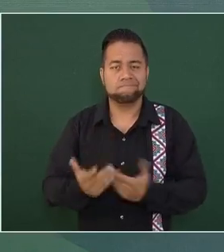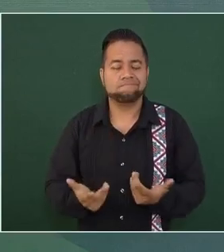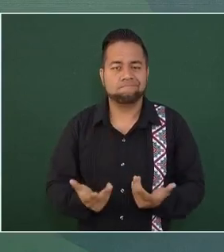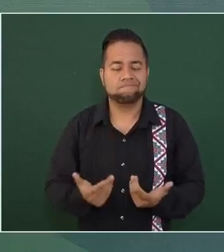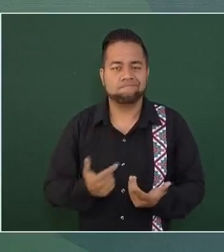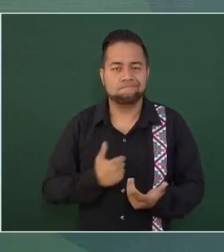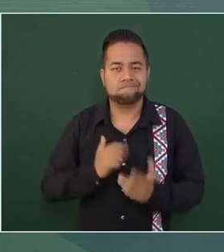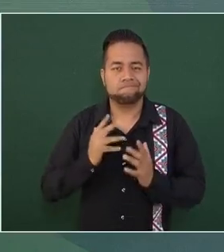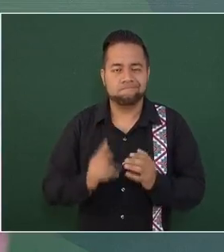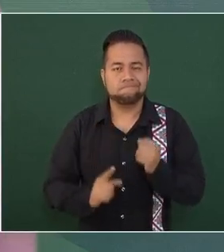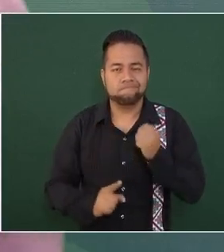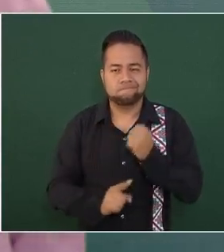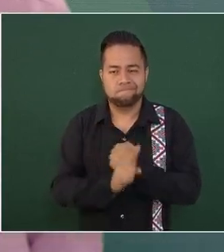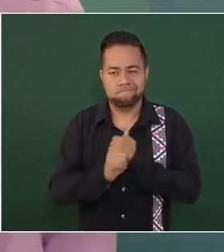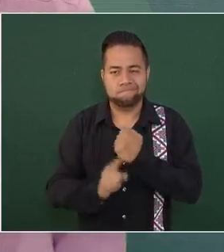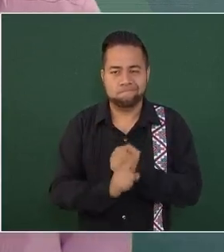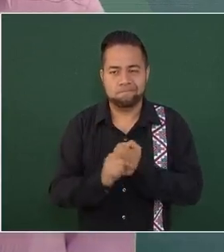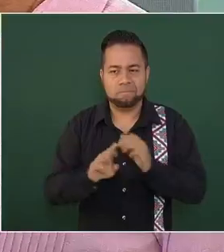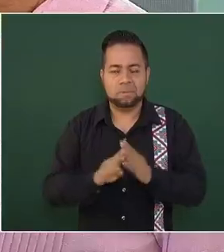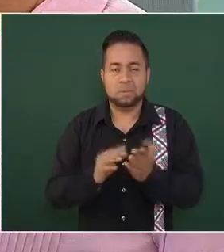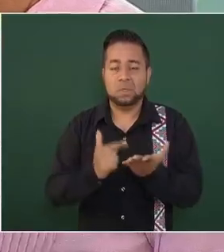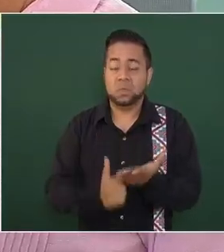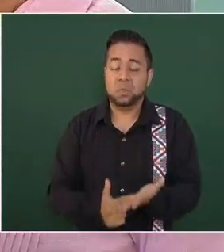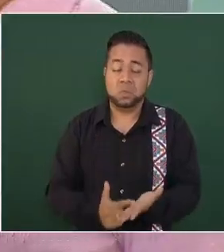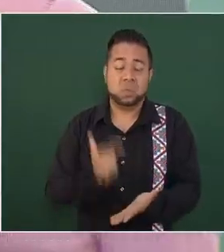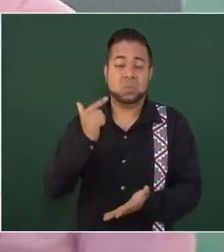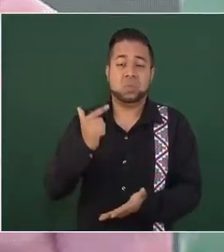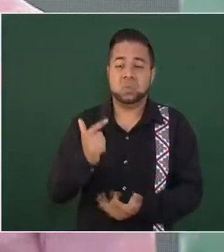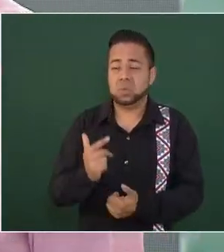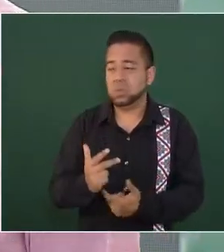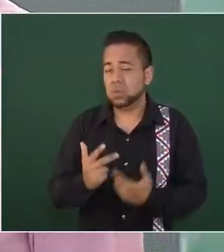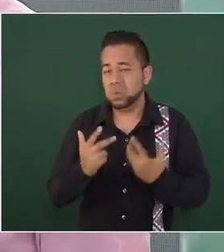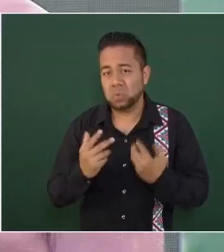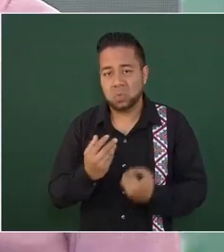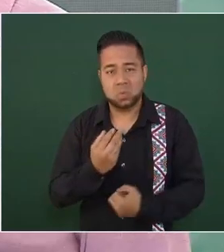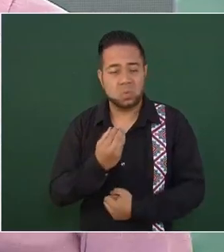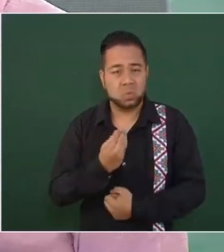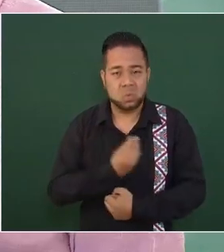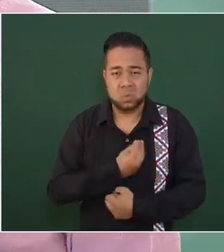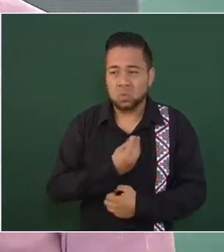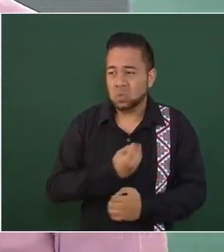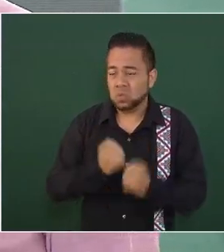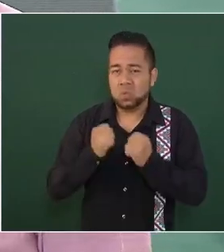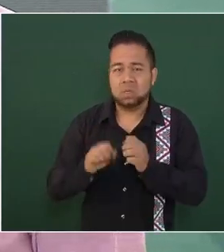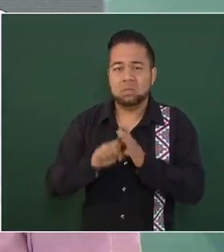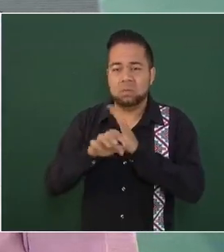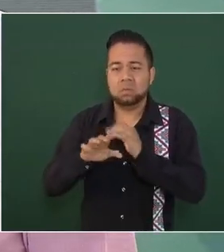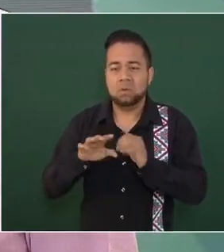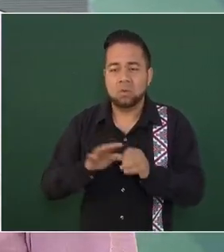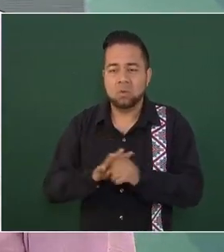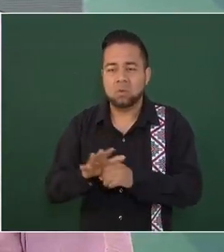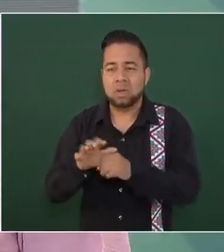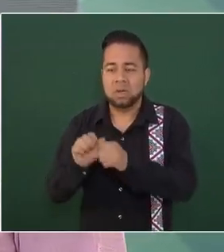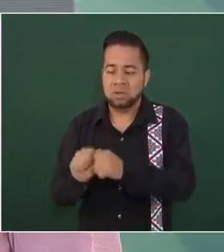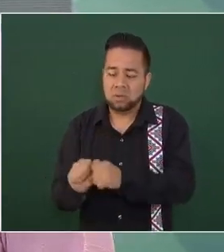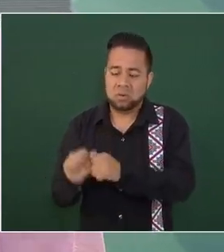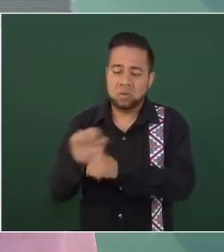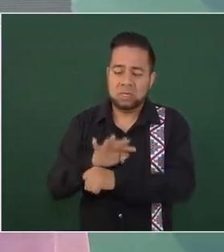problemas muy graves y dolorosos como la pandemia por ejemplo fueron dos años